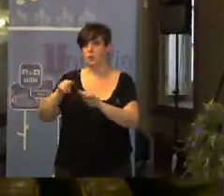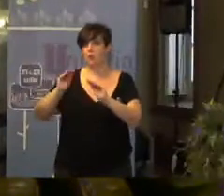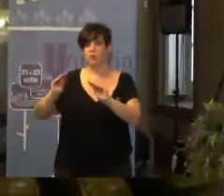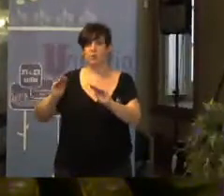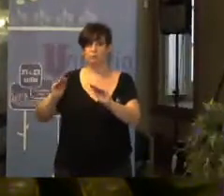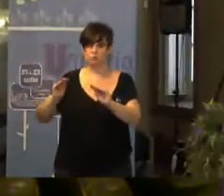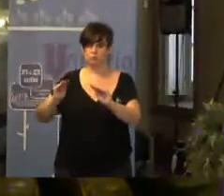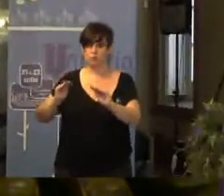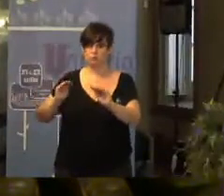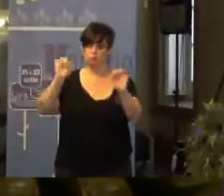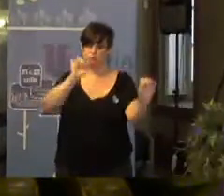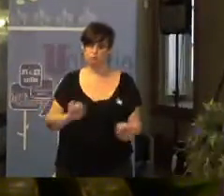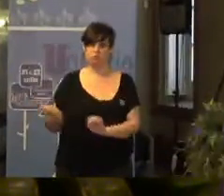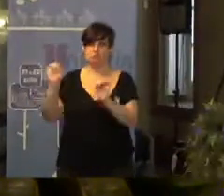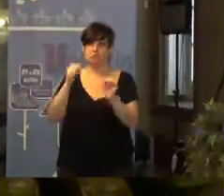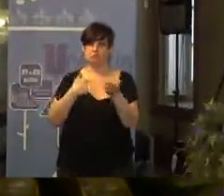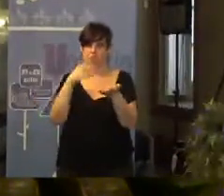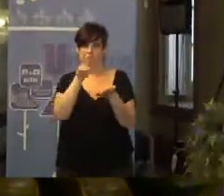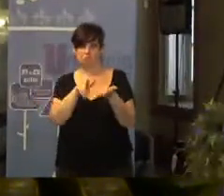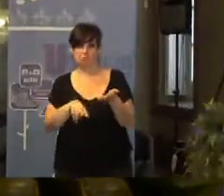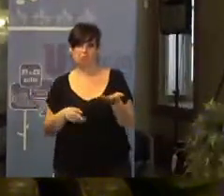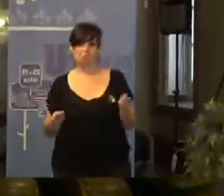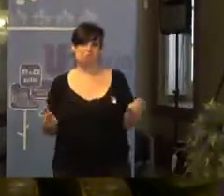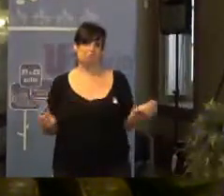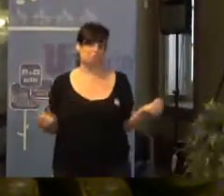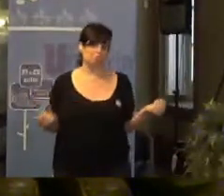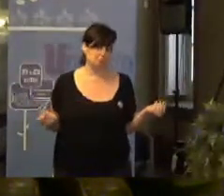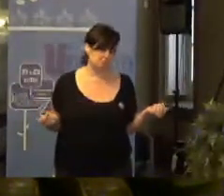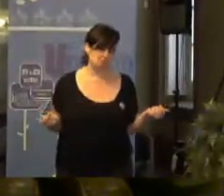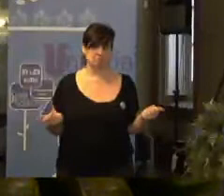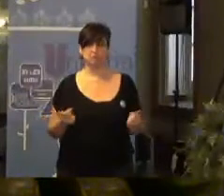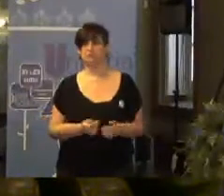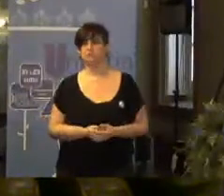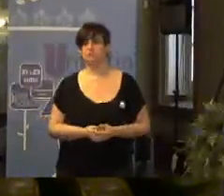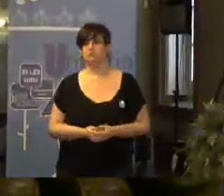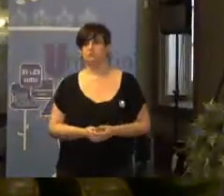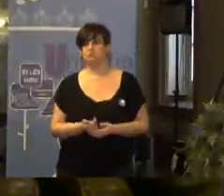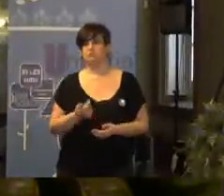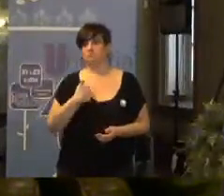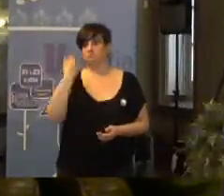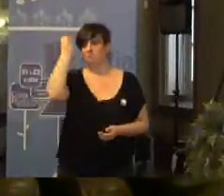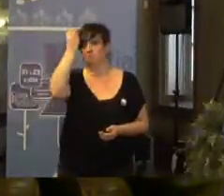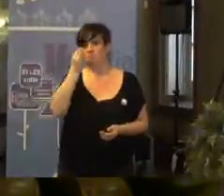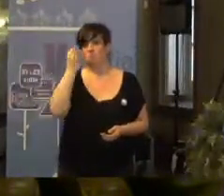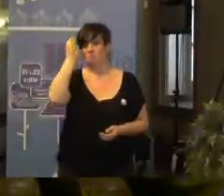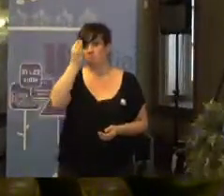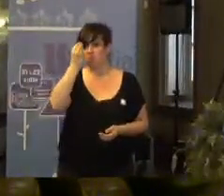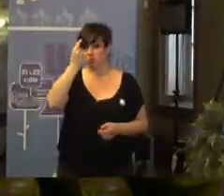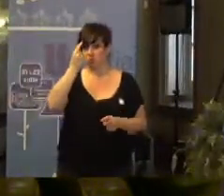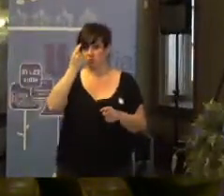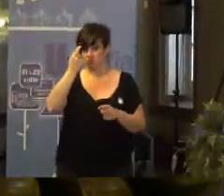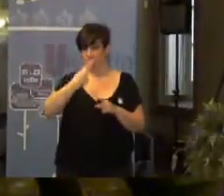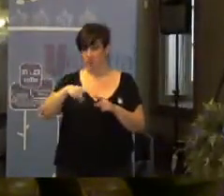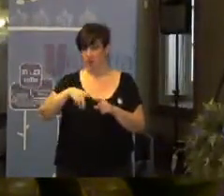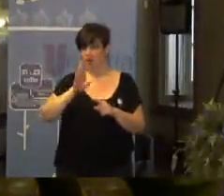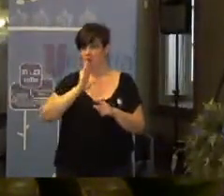esas cousas e de verdade, quero dicir, cústame traballo crer que se escriban esas cousas seriamente, non?